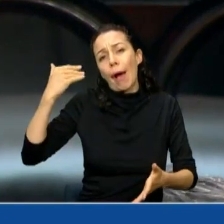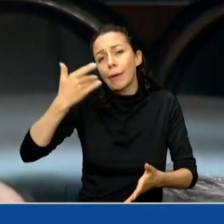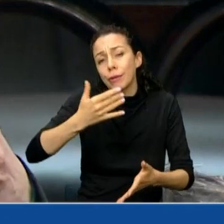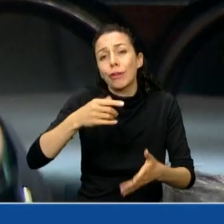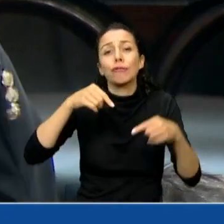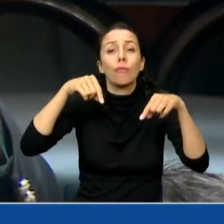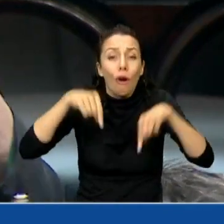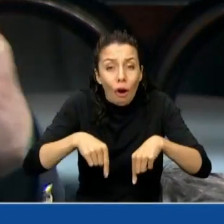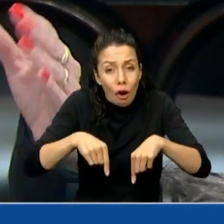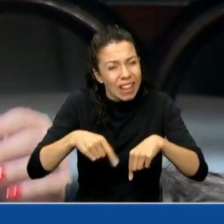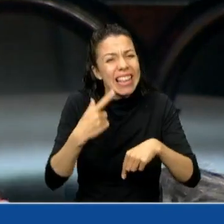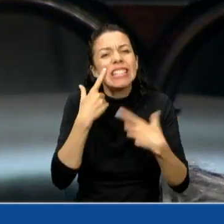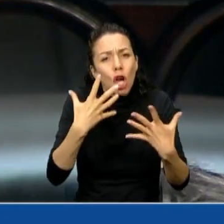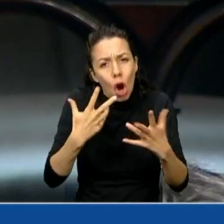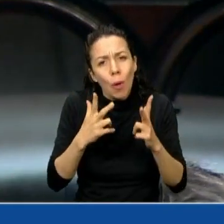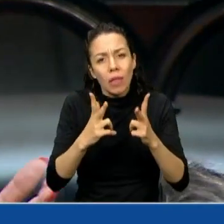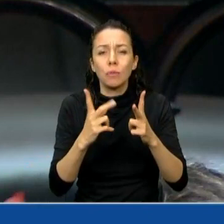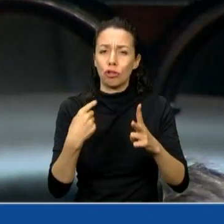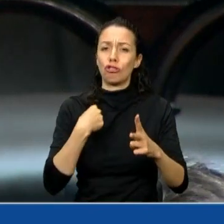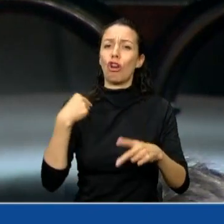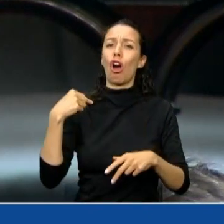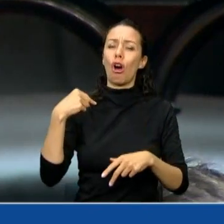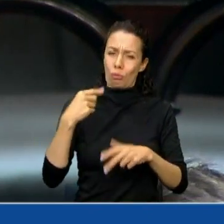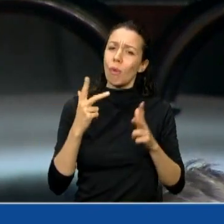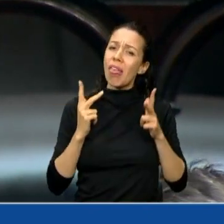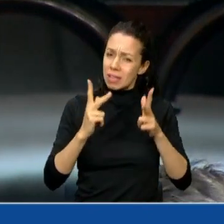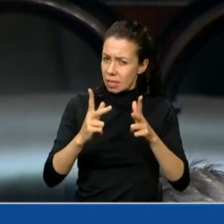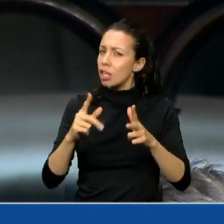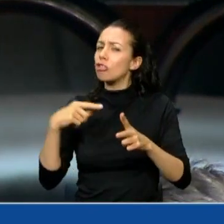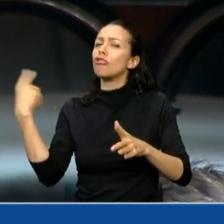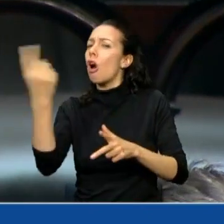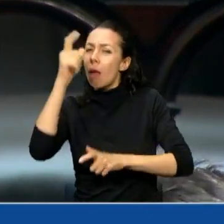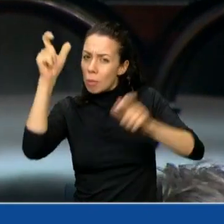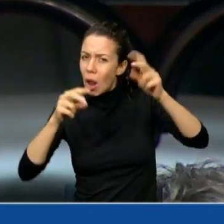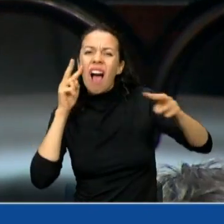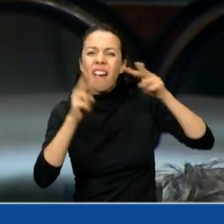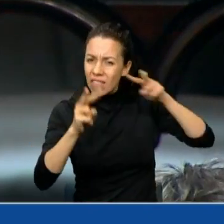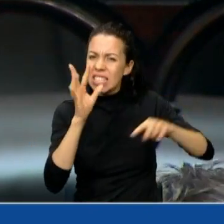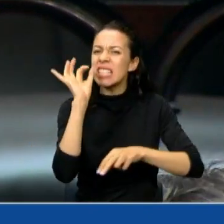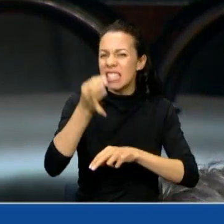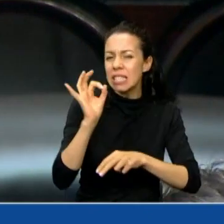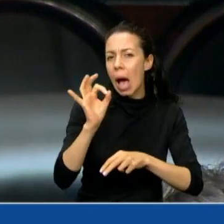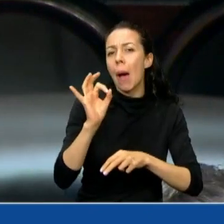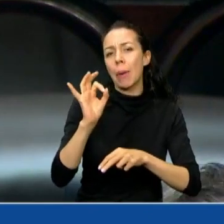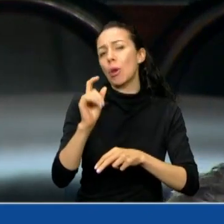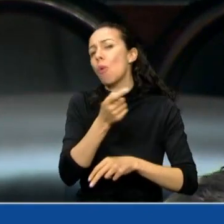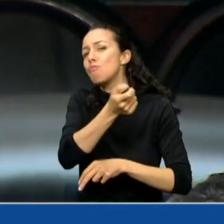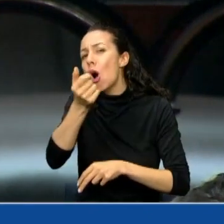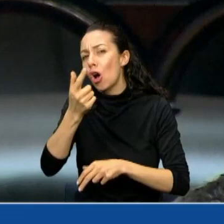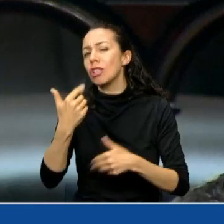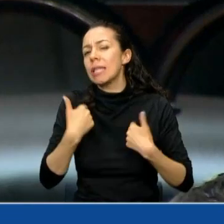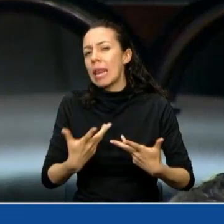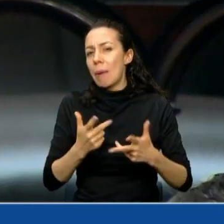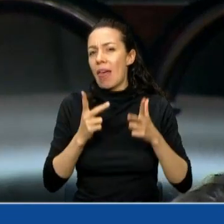venimos a decir los que todos estamos viendo, pero pocos se atreven a nombrar. El plan Platita del ministro Massa, que